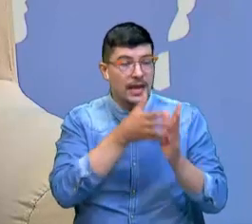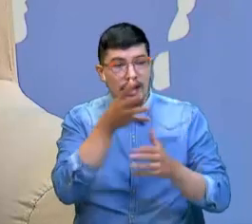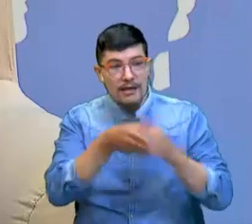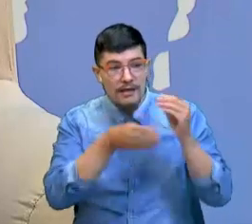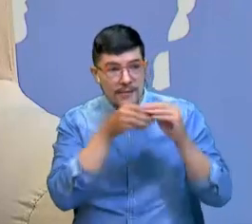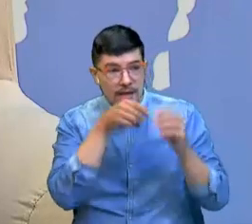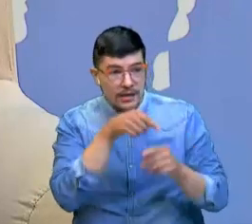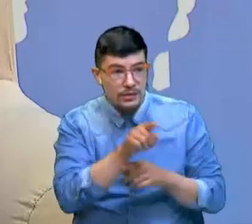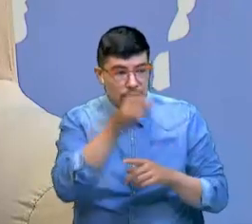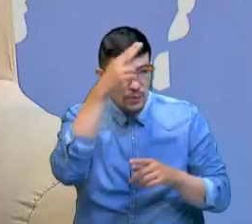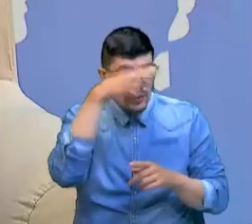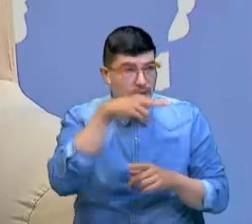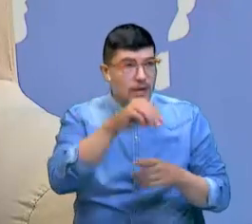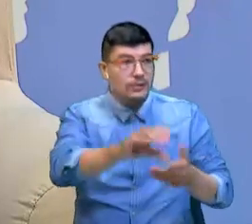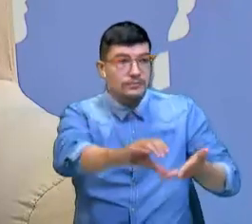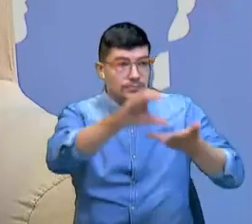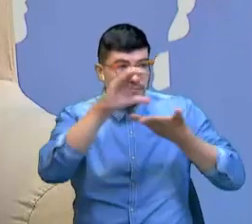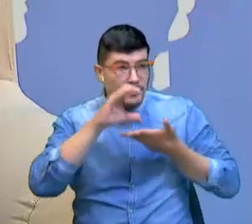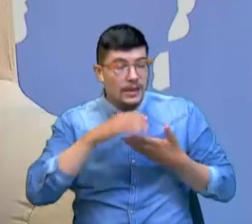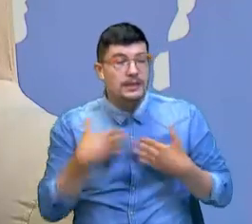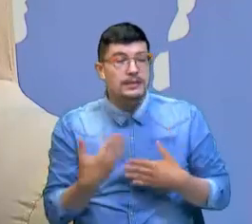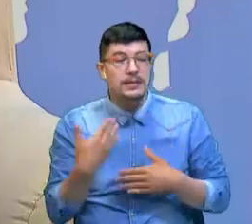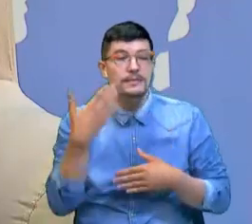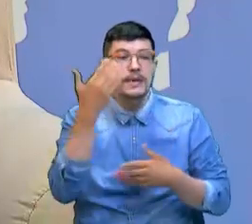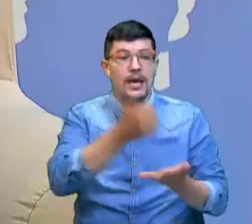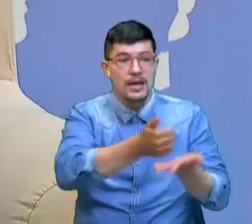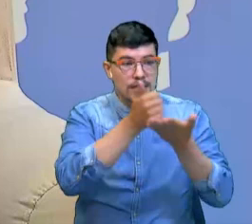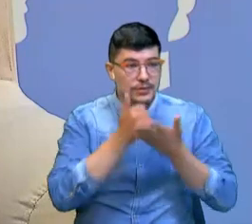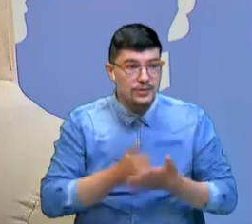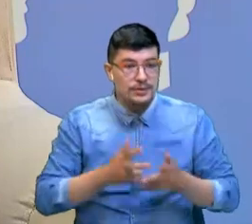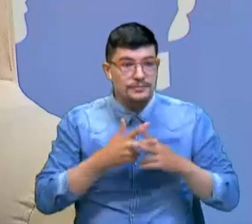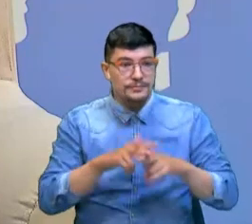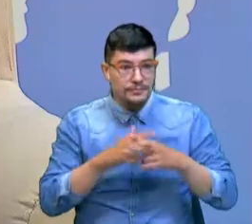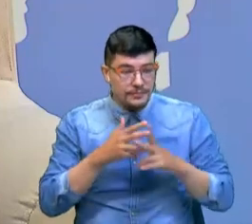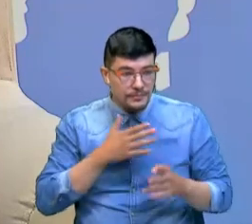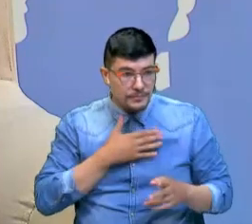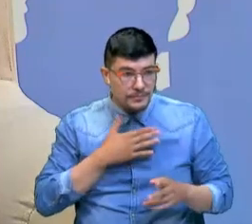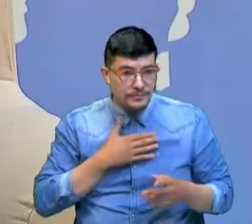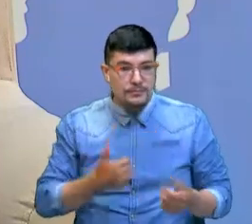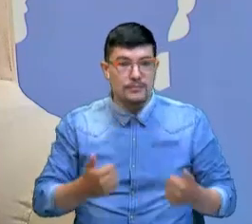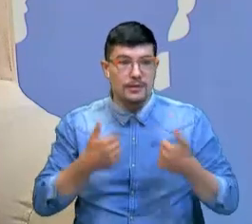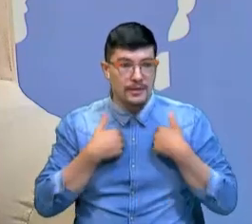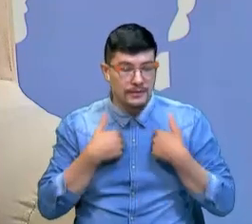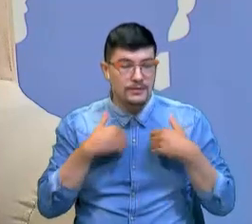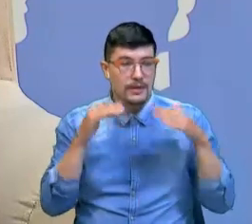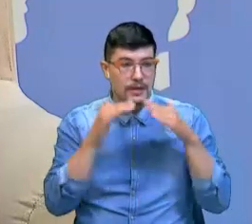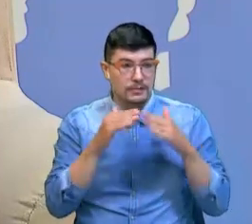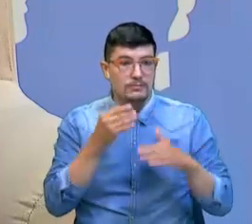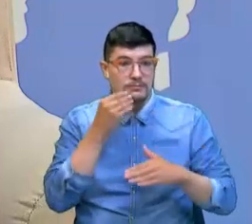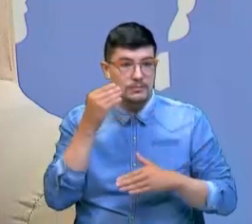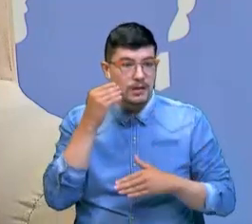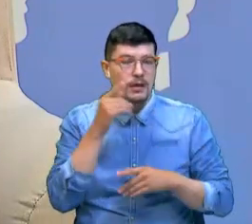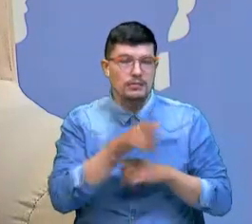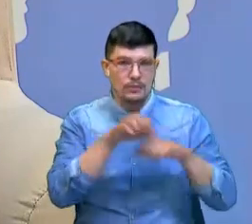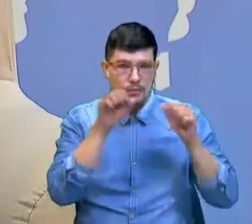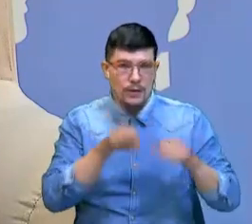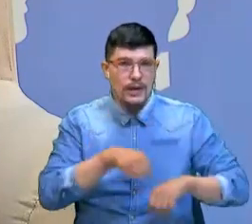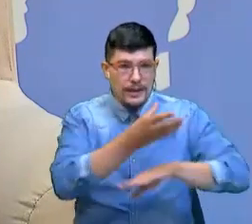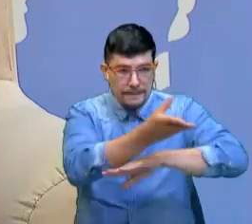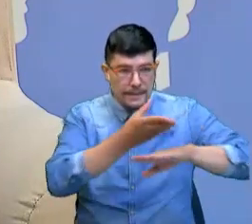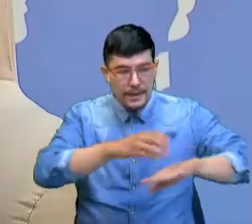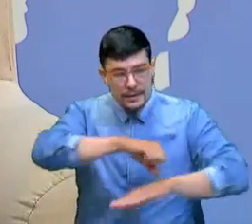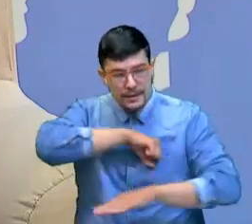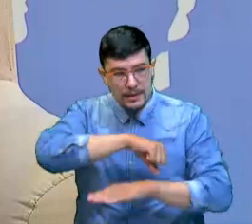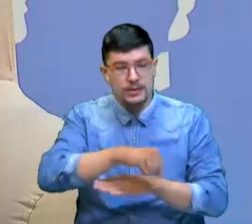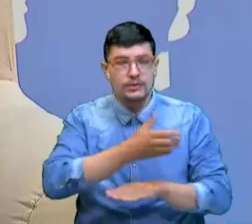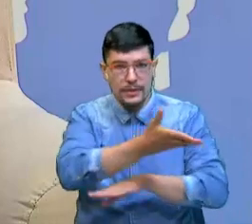ingresos de sus hijos, servían para la manutención, para subvenir sus gastos, considero podrá entrar a